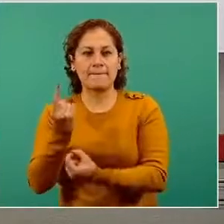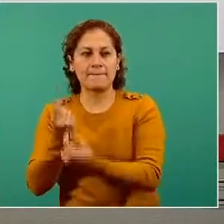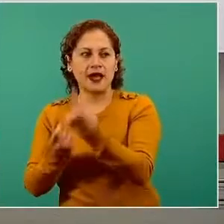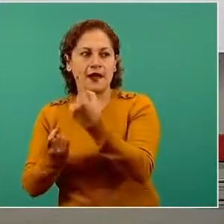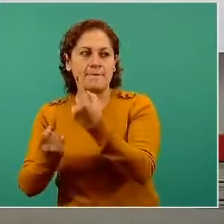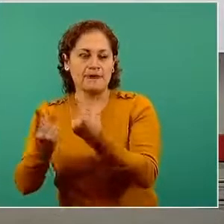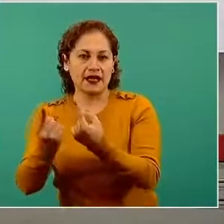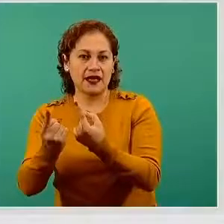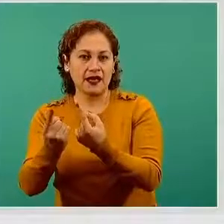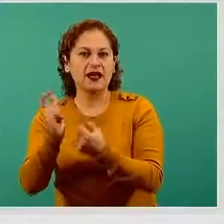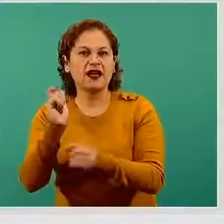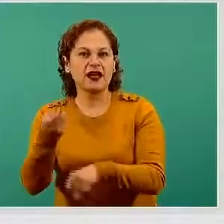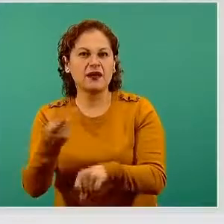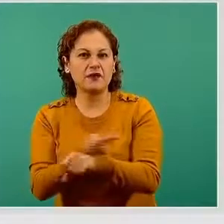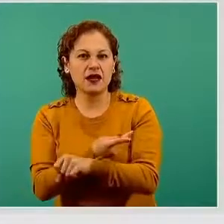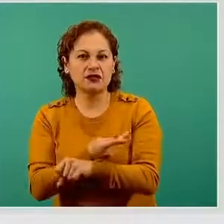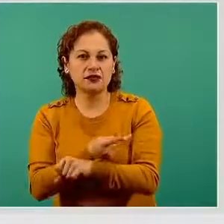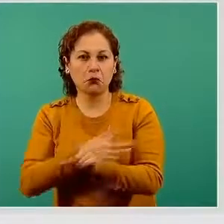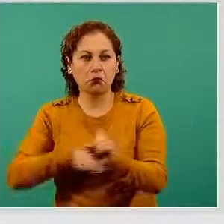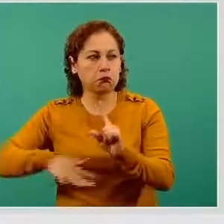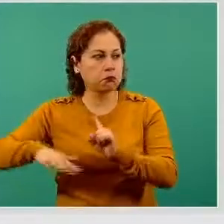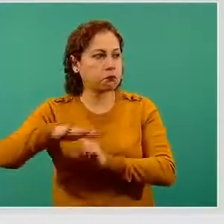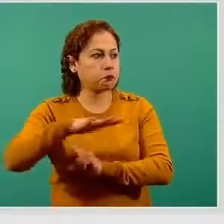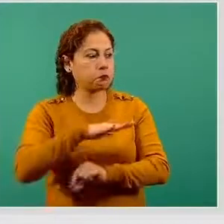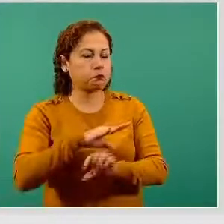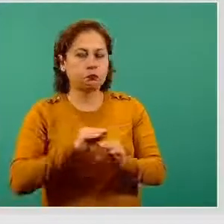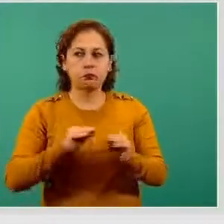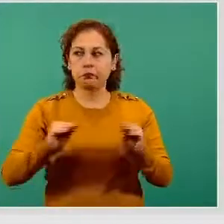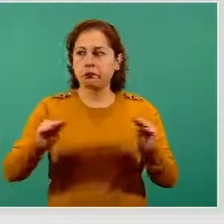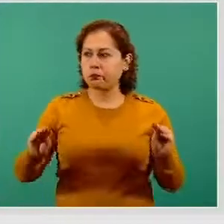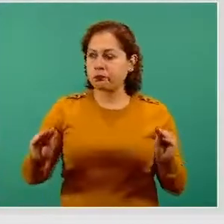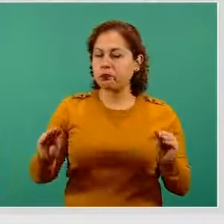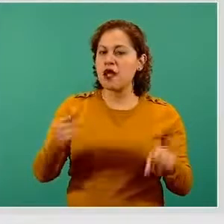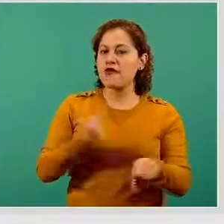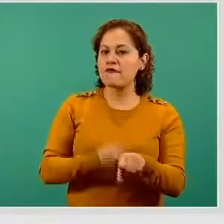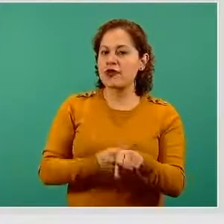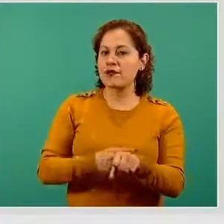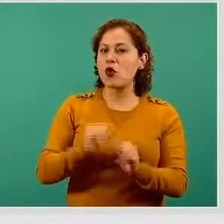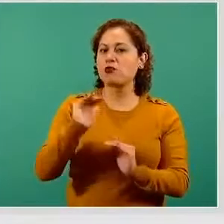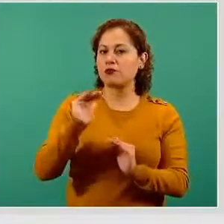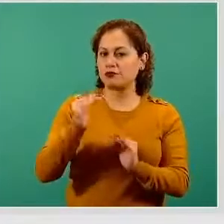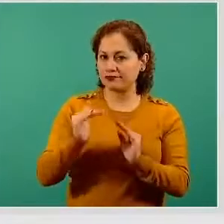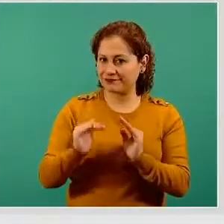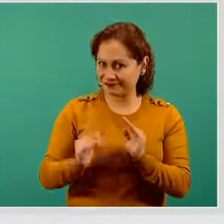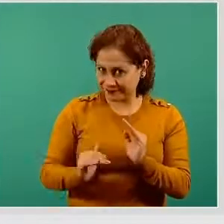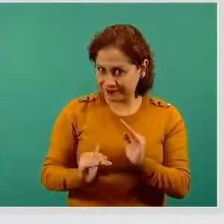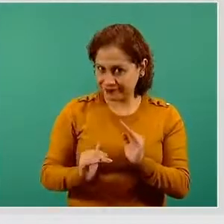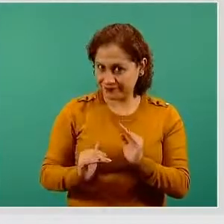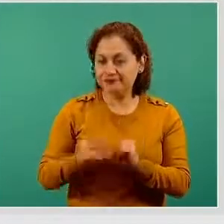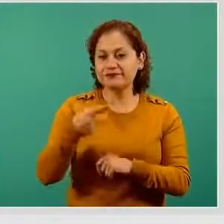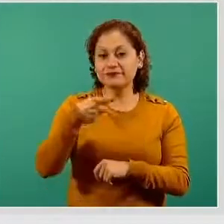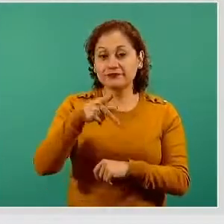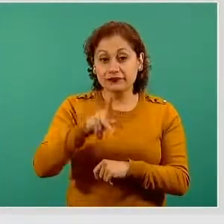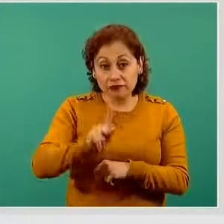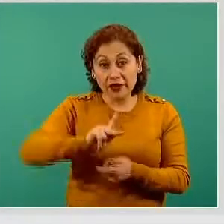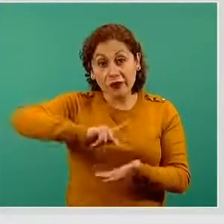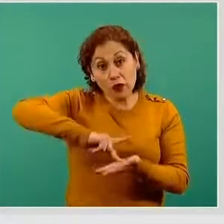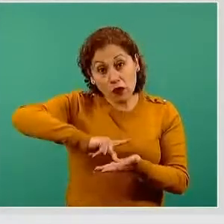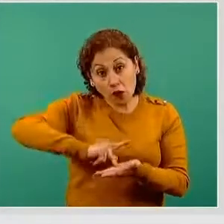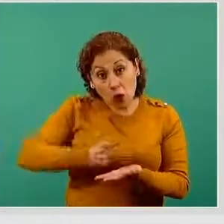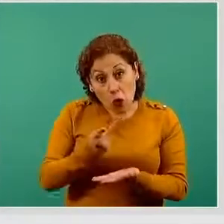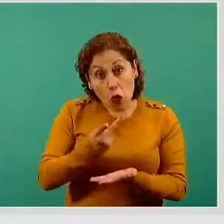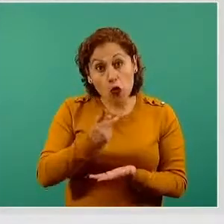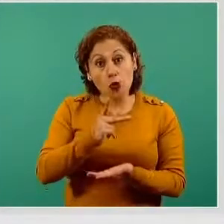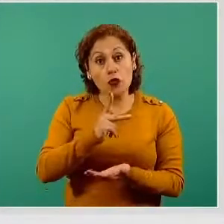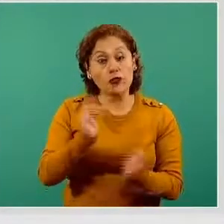entre personas, pues entonces tuvimos menos contagios y menos enfermos. Si esta movilidad y esta interacción entre